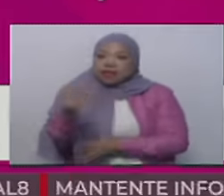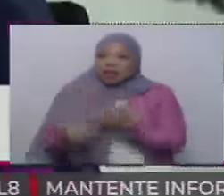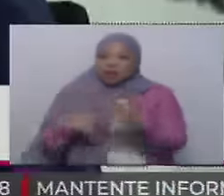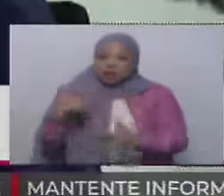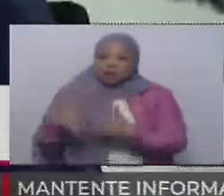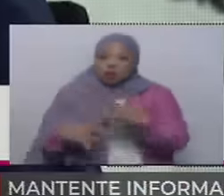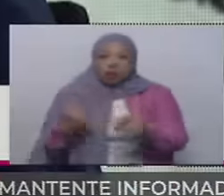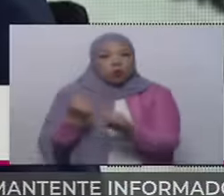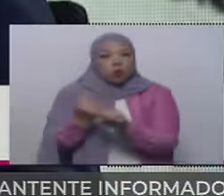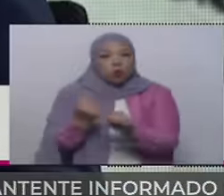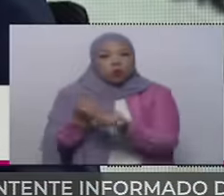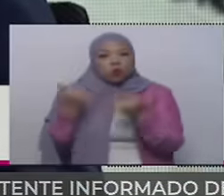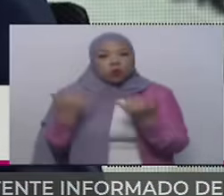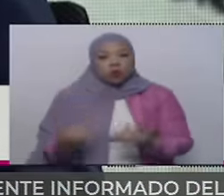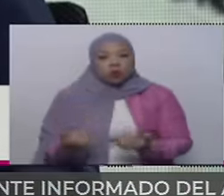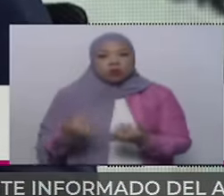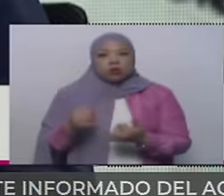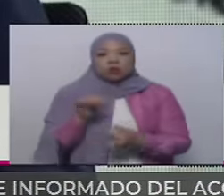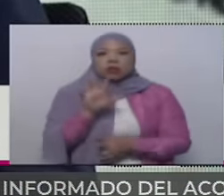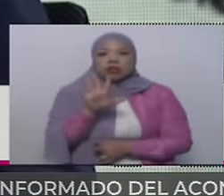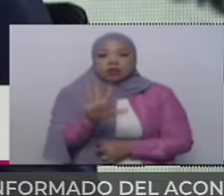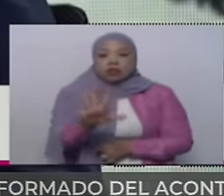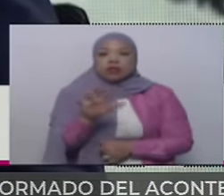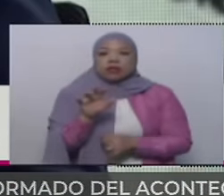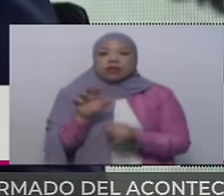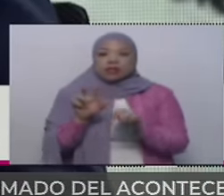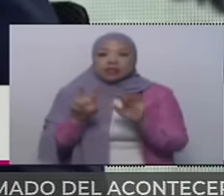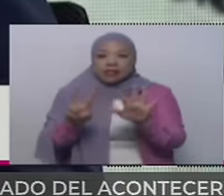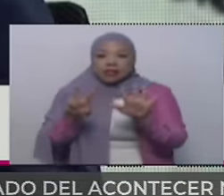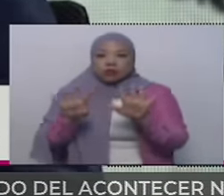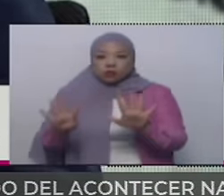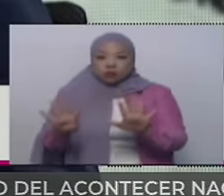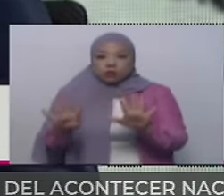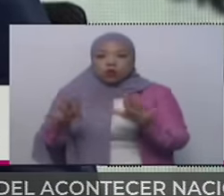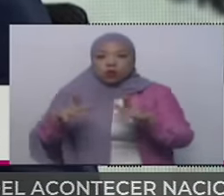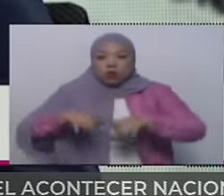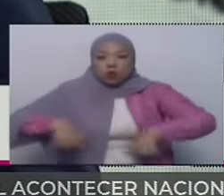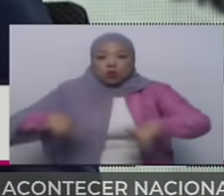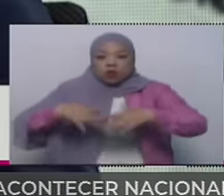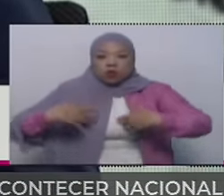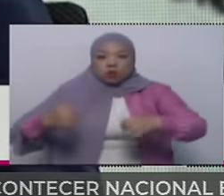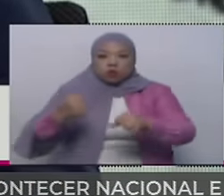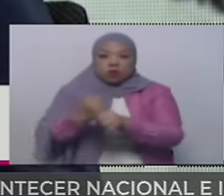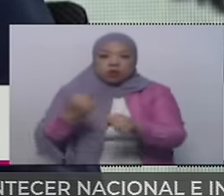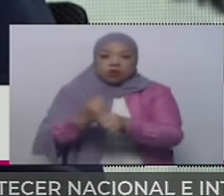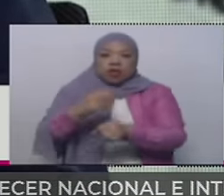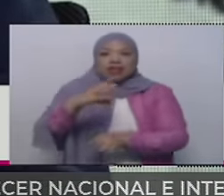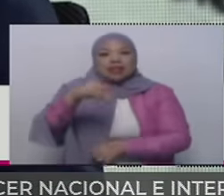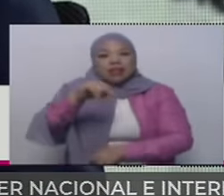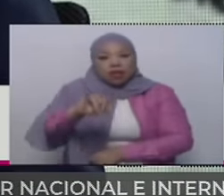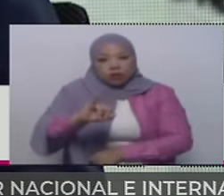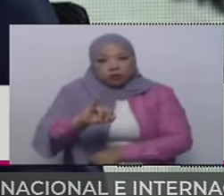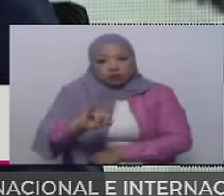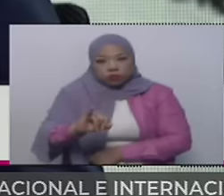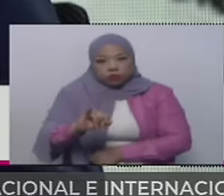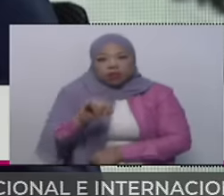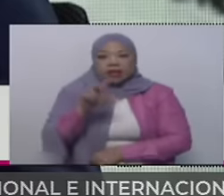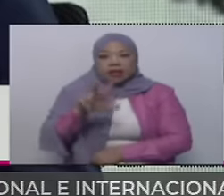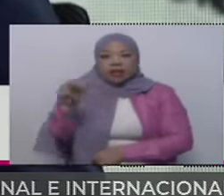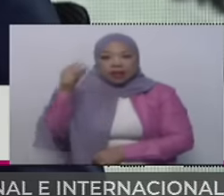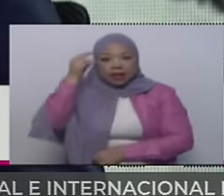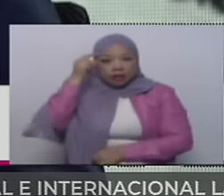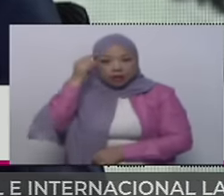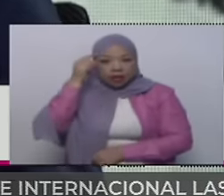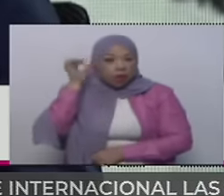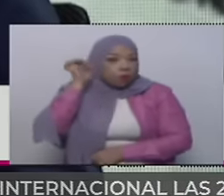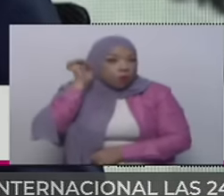a realizarse en los 569 áreas de salud integral comunitarias a nivel nacional, para que en estos 30 días nuestras